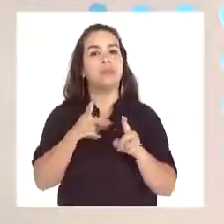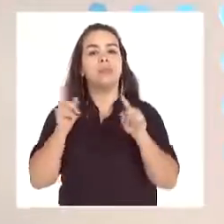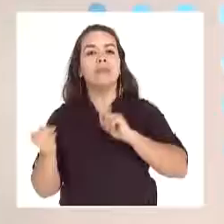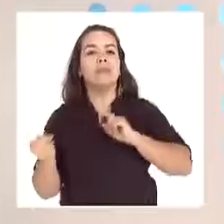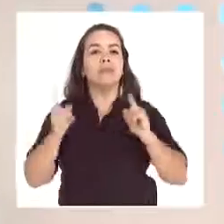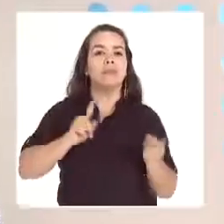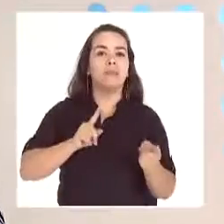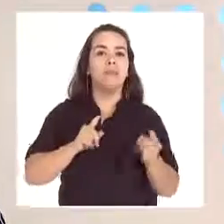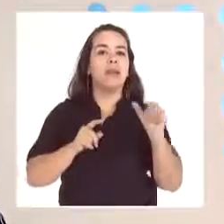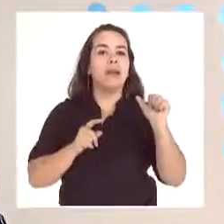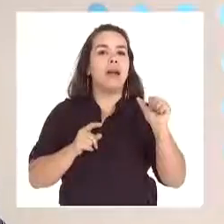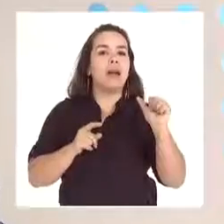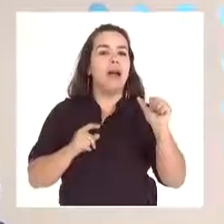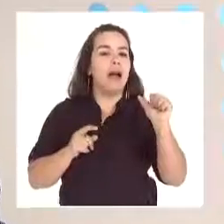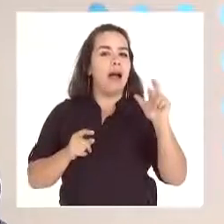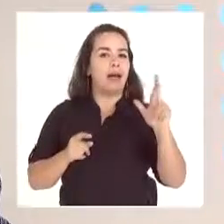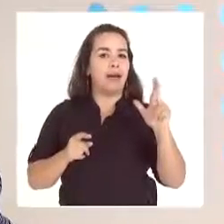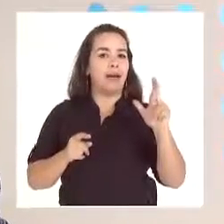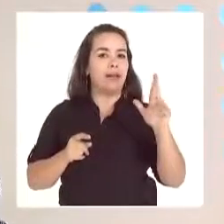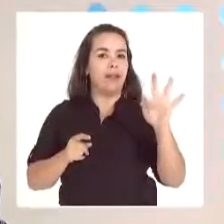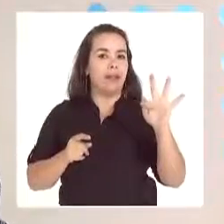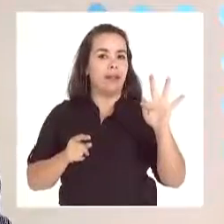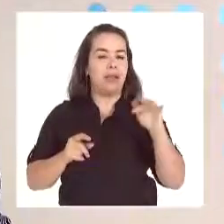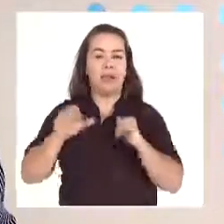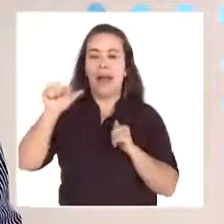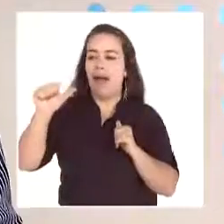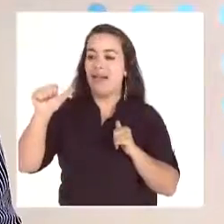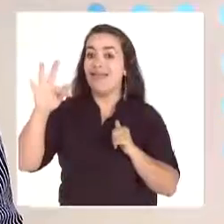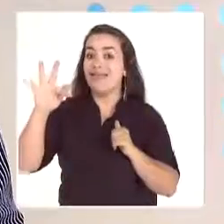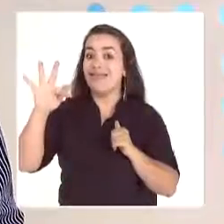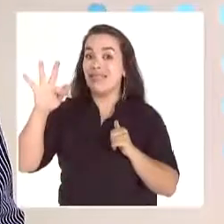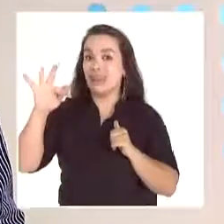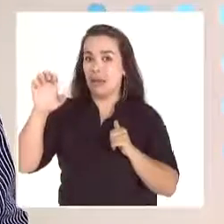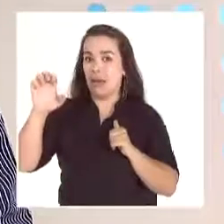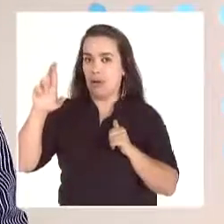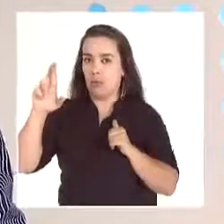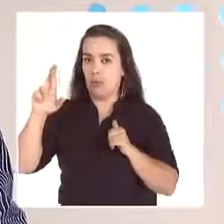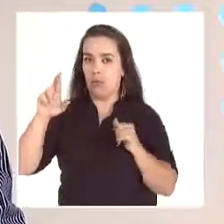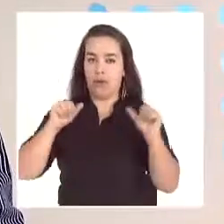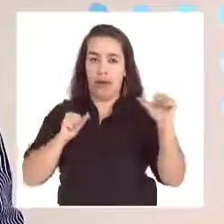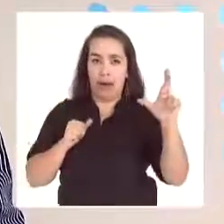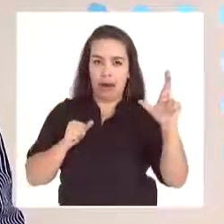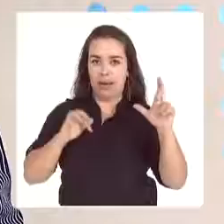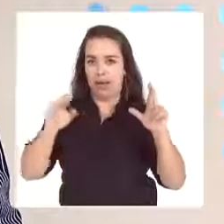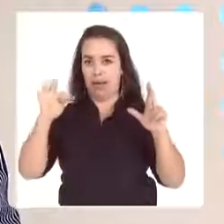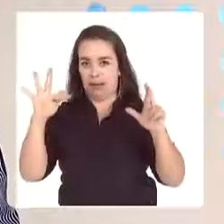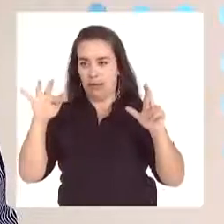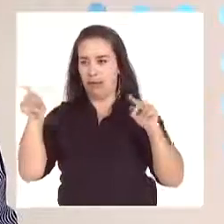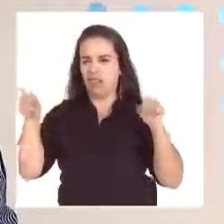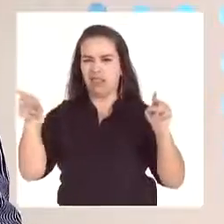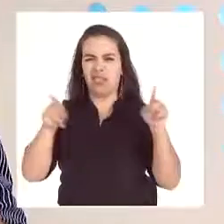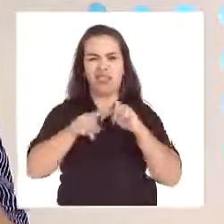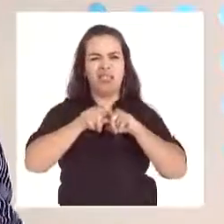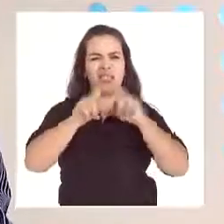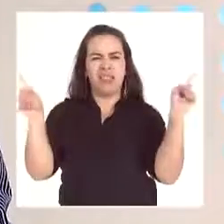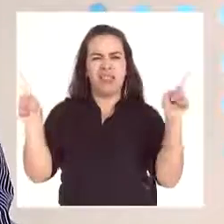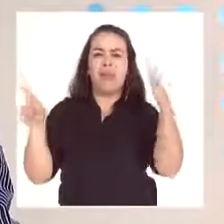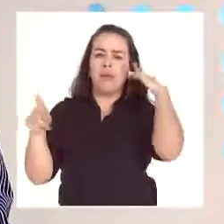diferencia entre arterioesclerosis y ateroesclerosis, la respuesta es muy sencilla.